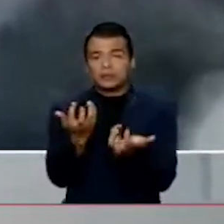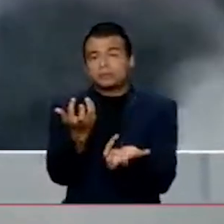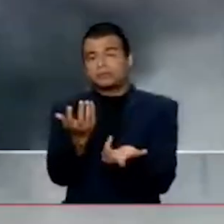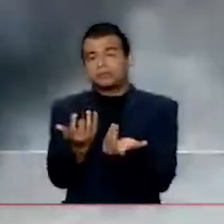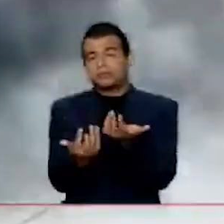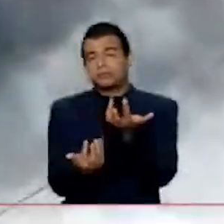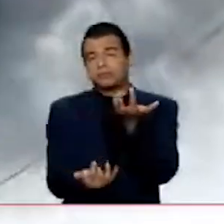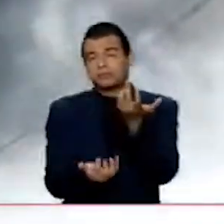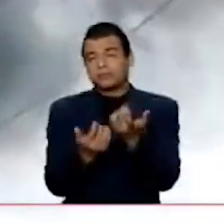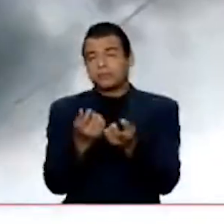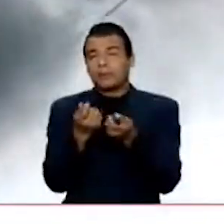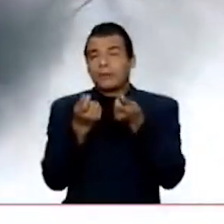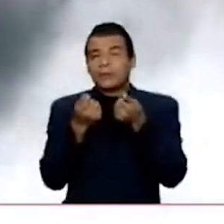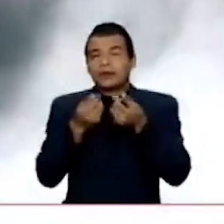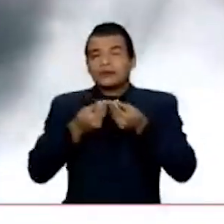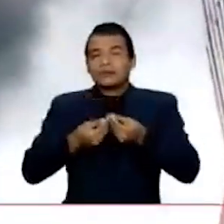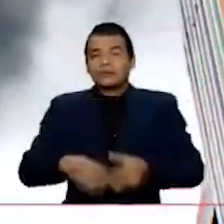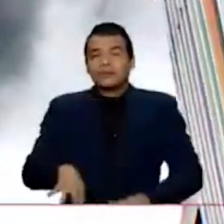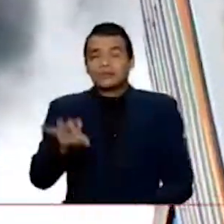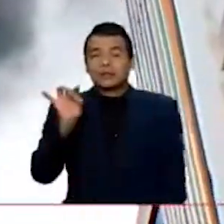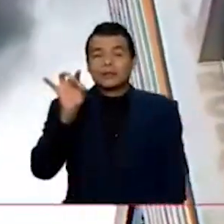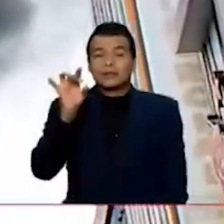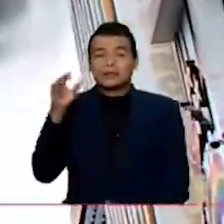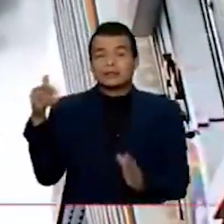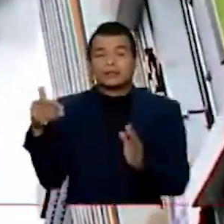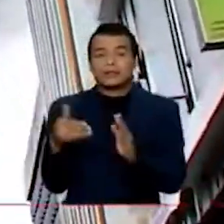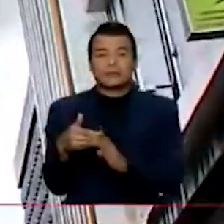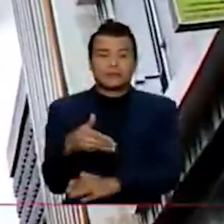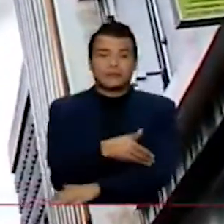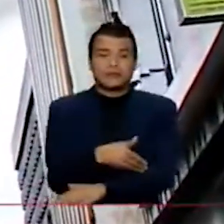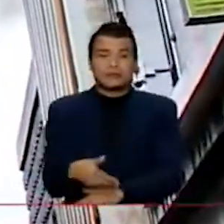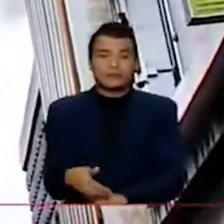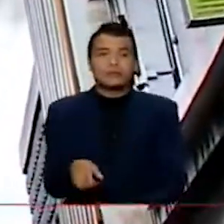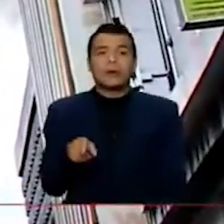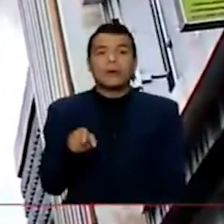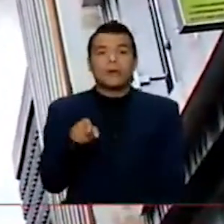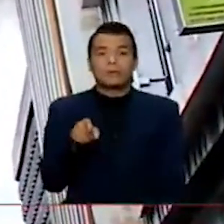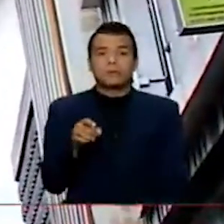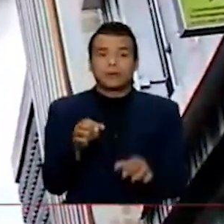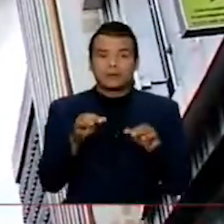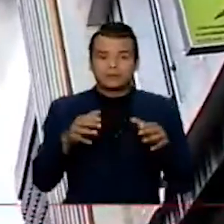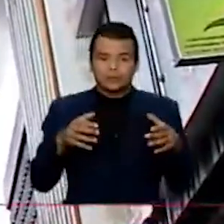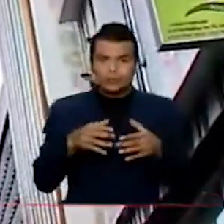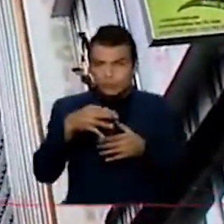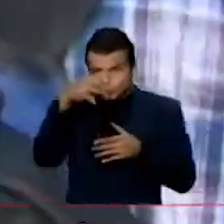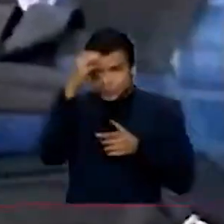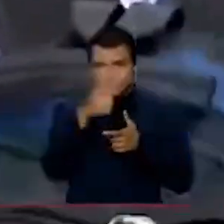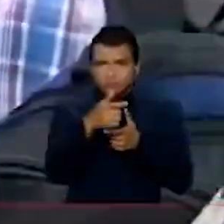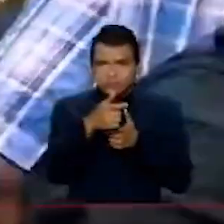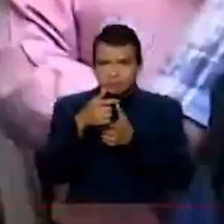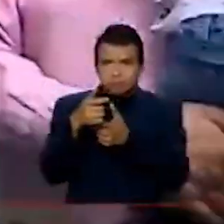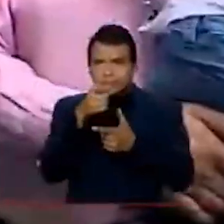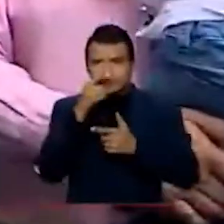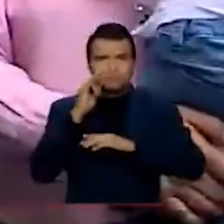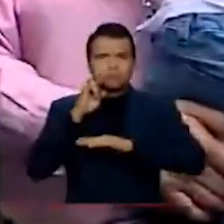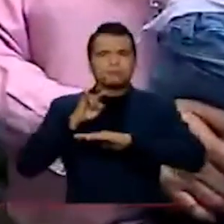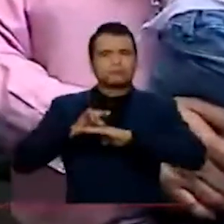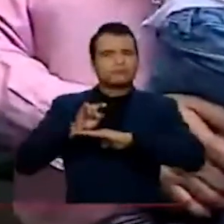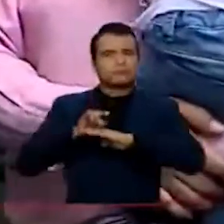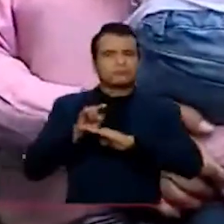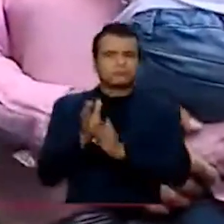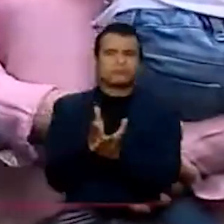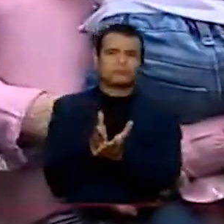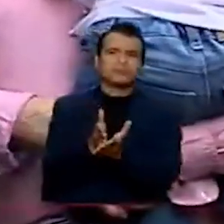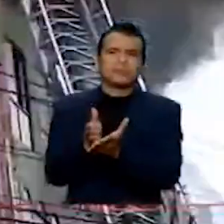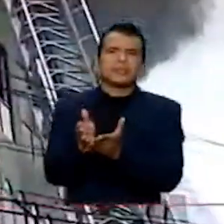superiores a 15 mil millones de pesos. A esta hora, en el sitio, integrantes del cuerpo de bomberos permanecen en el lugar,